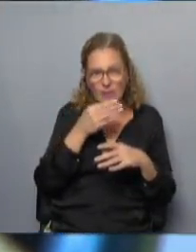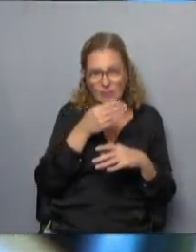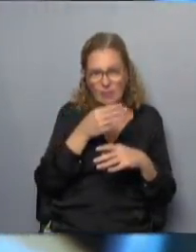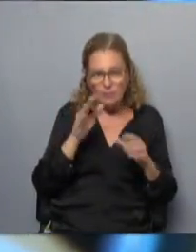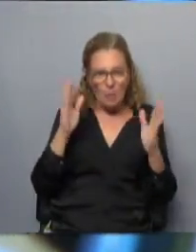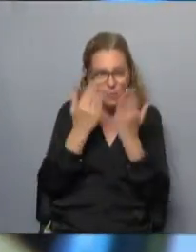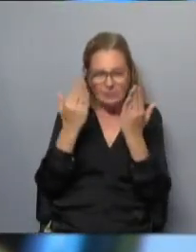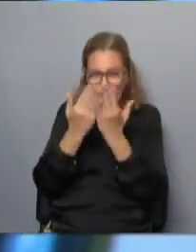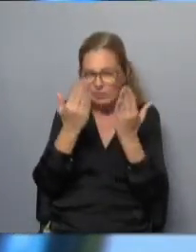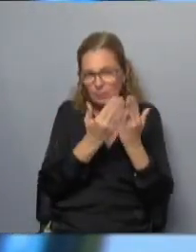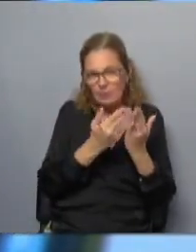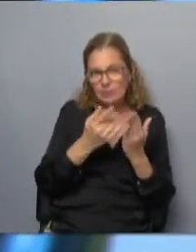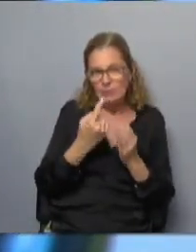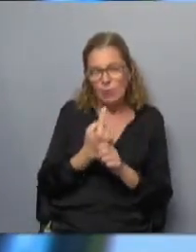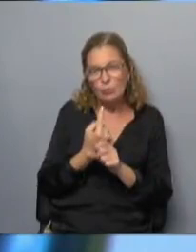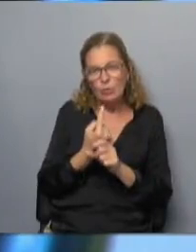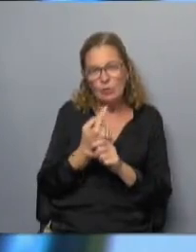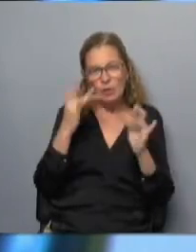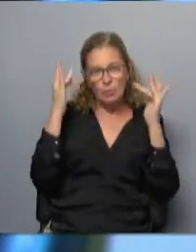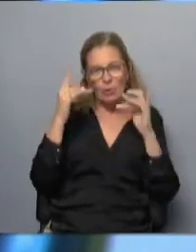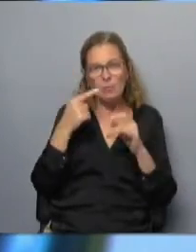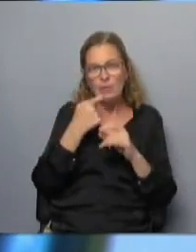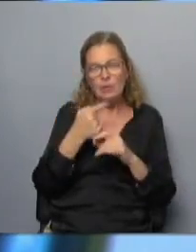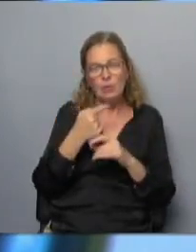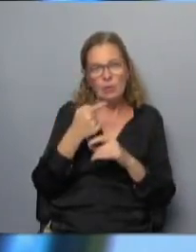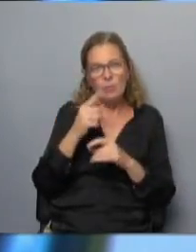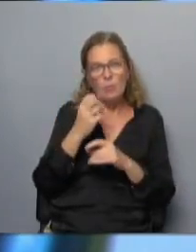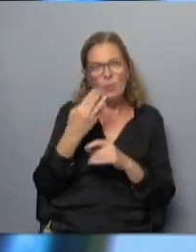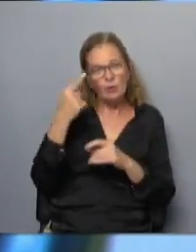cerrar la puerta y tenía un uno de color que me dice por qué no piensa